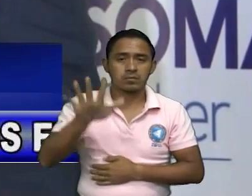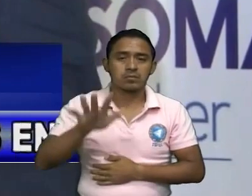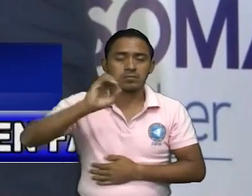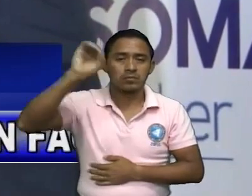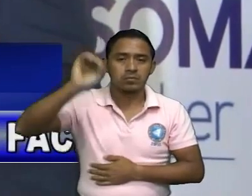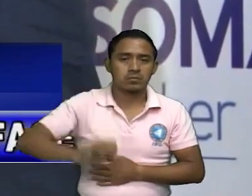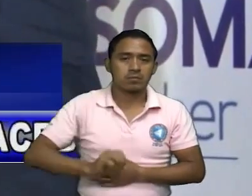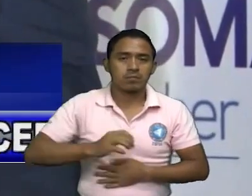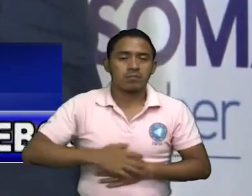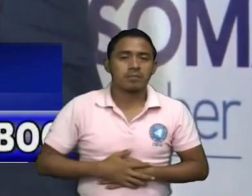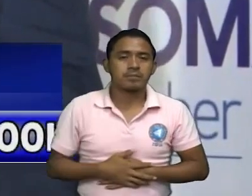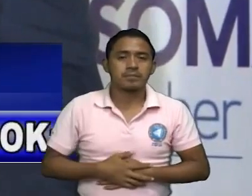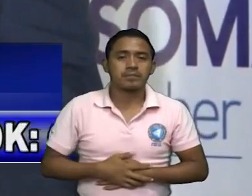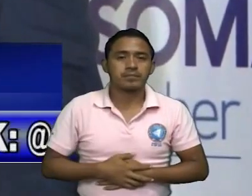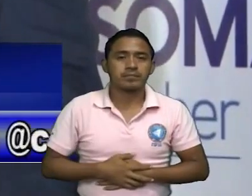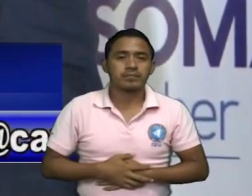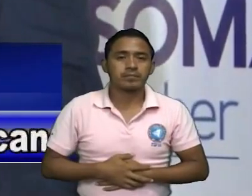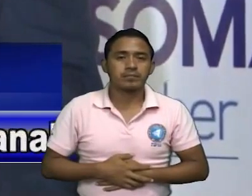37.5%.